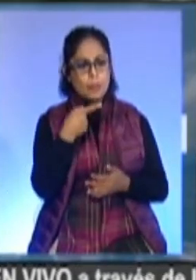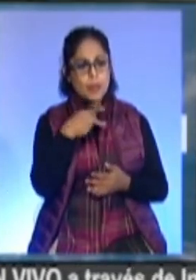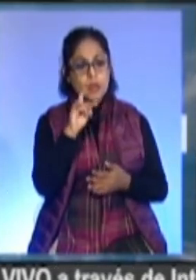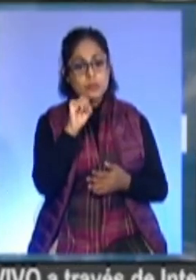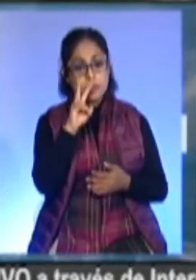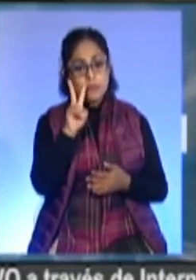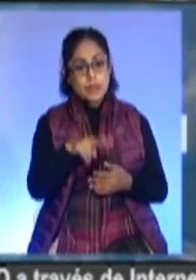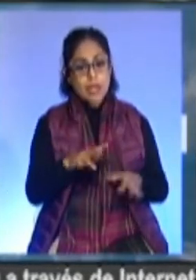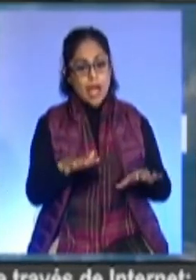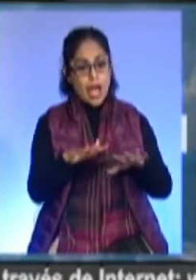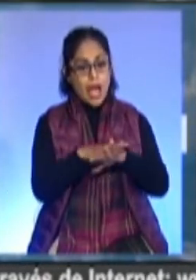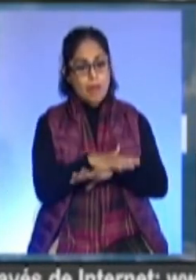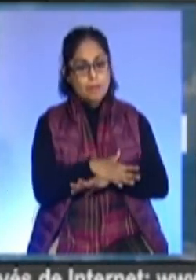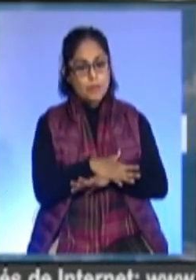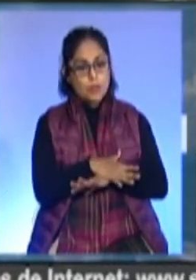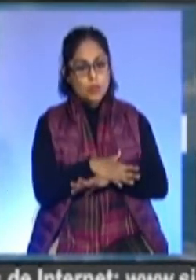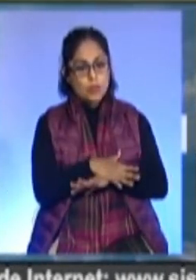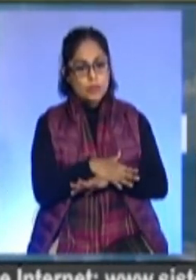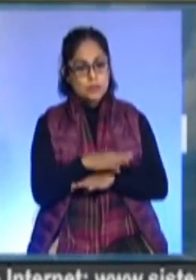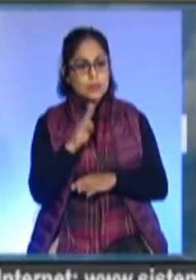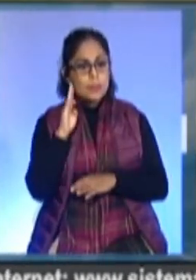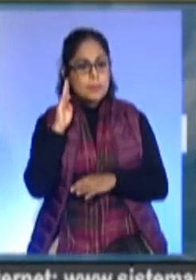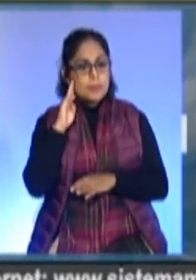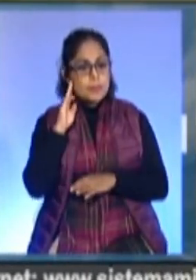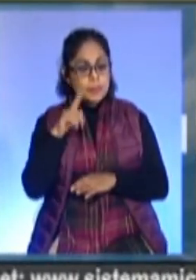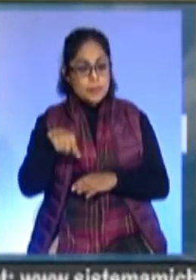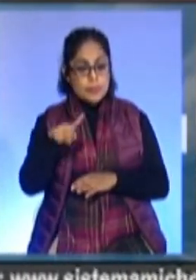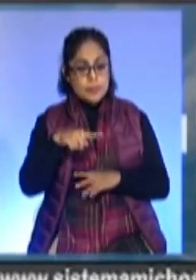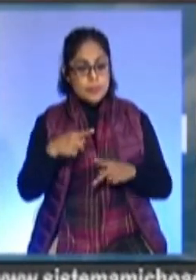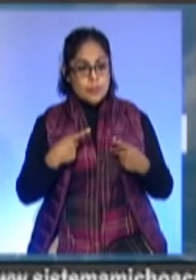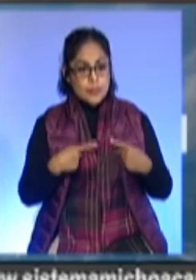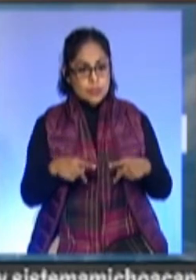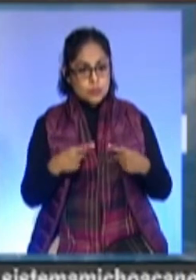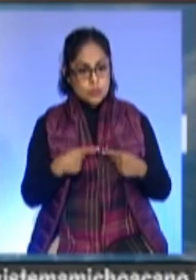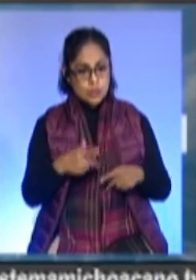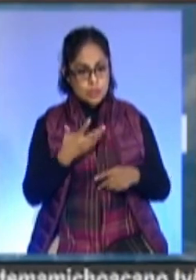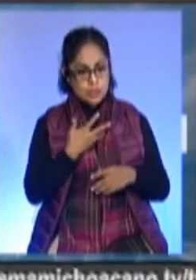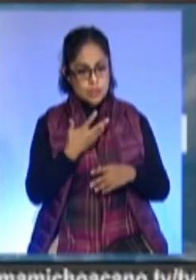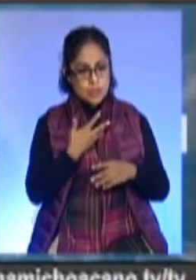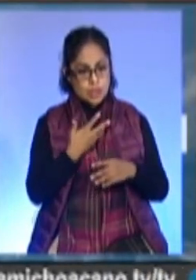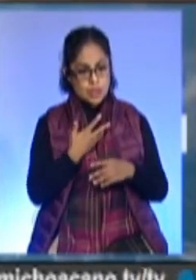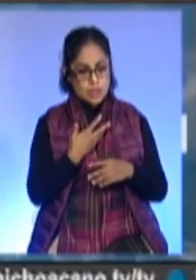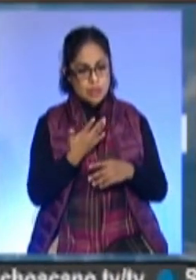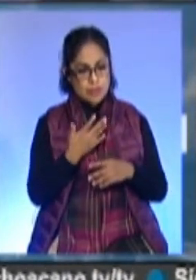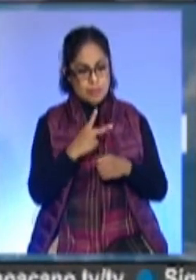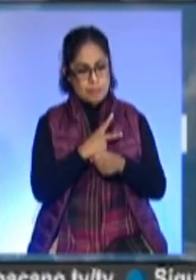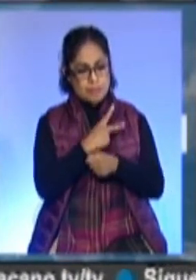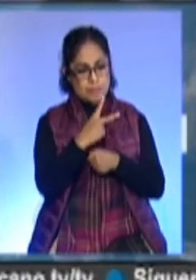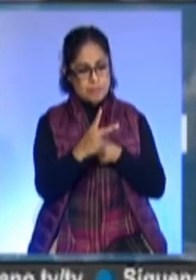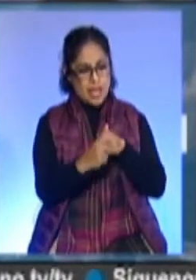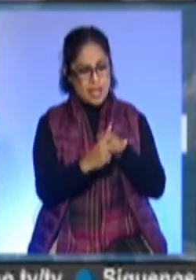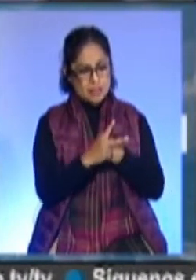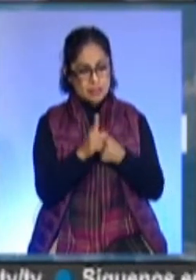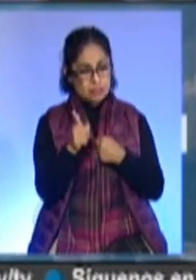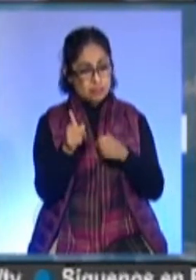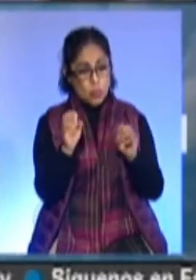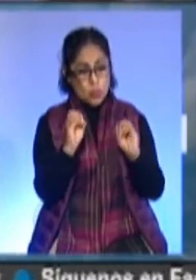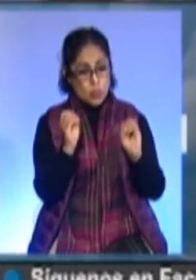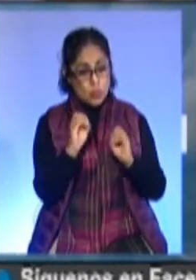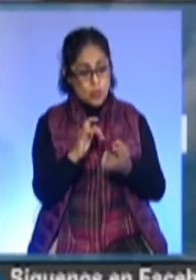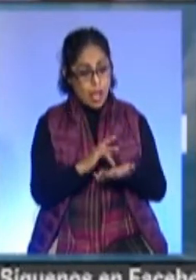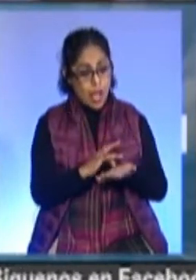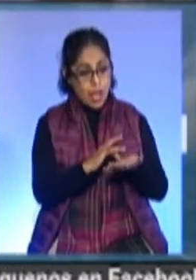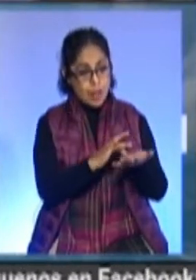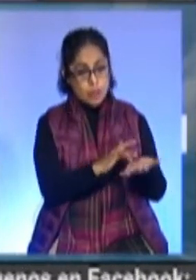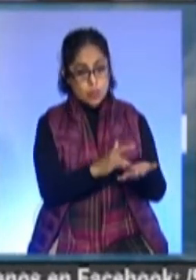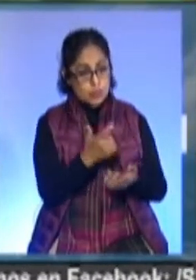y una trascendencia. Claro. Si los michoacanos que se encuentran en el extranjero no hubieran respaldado con el tema